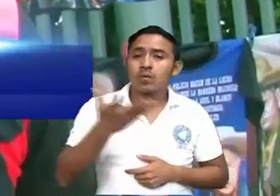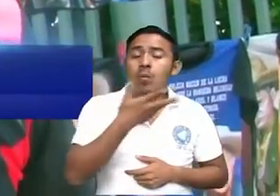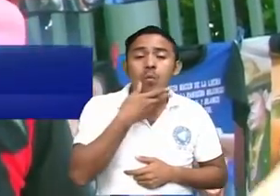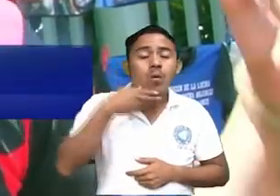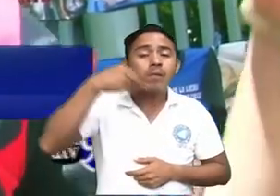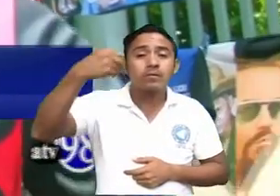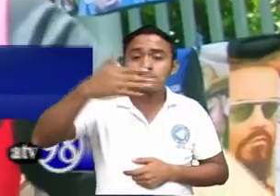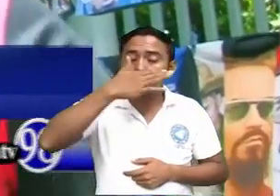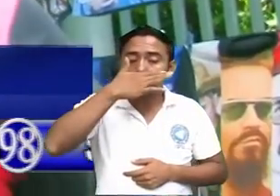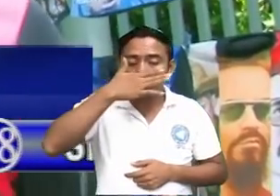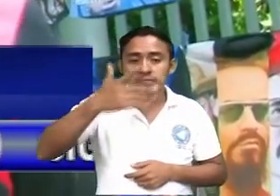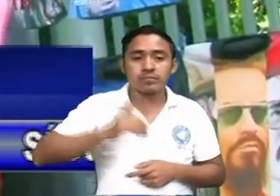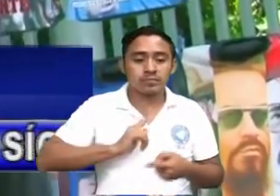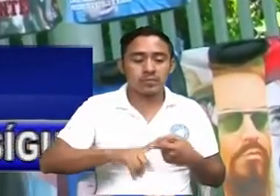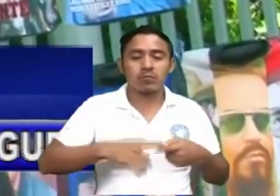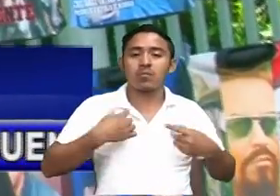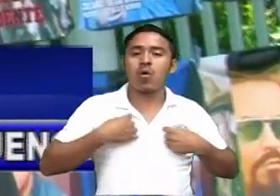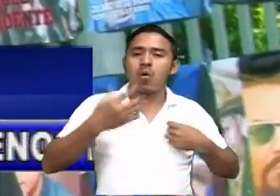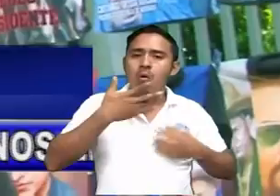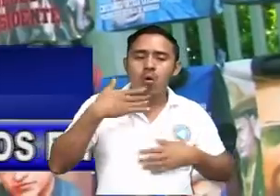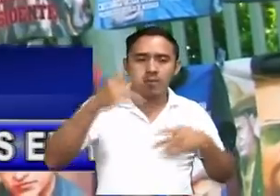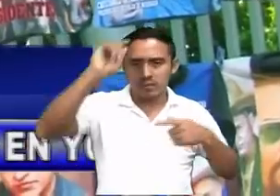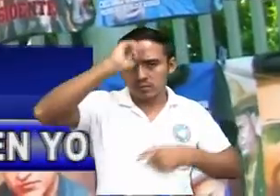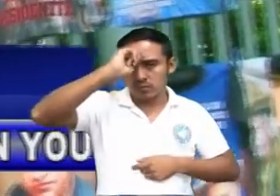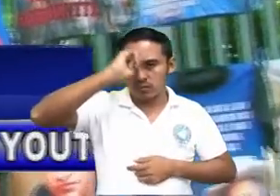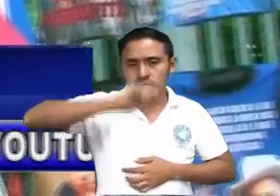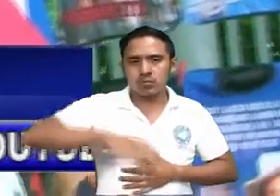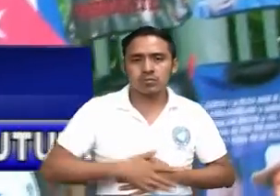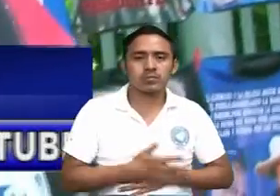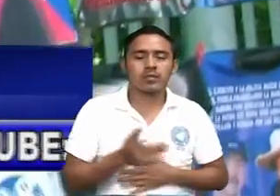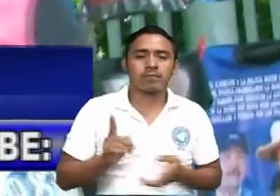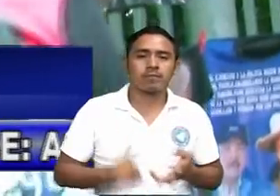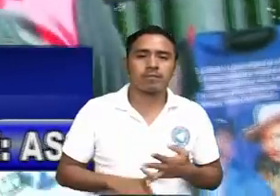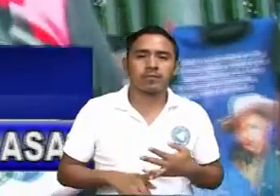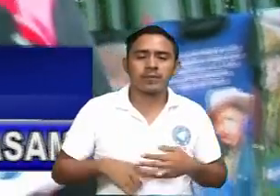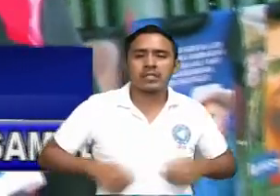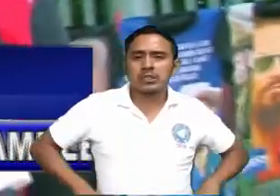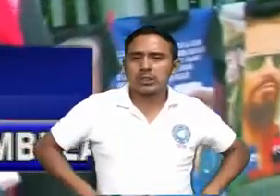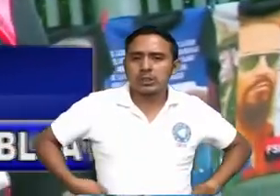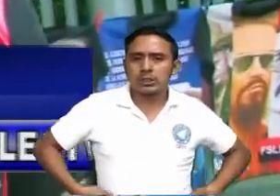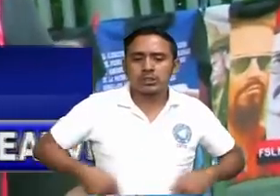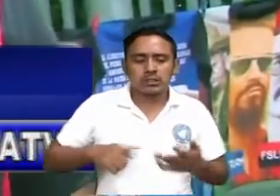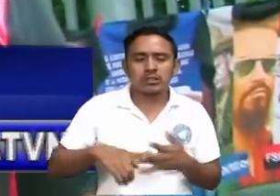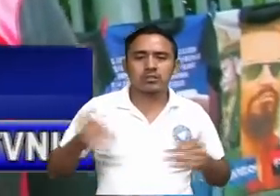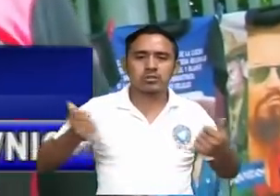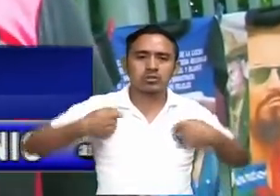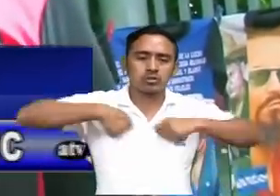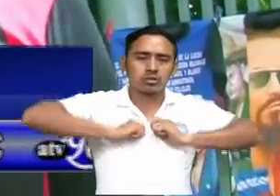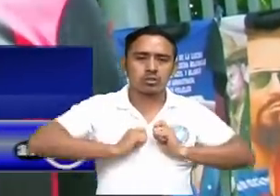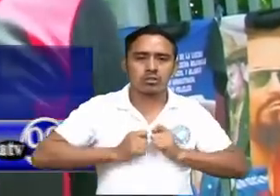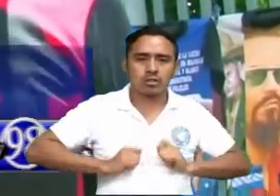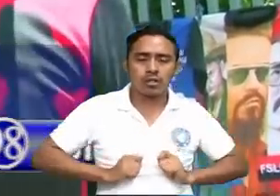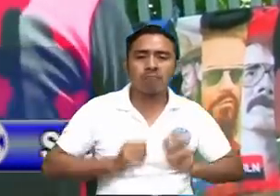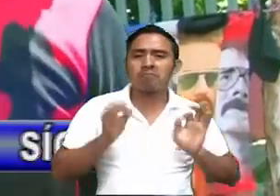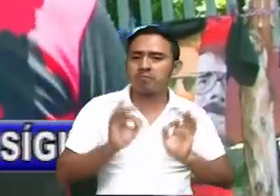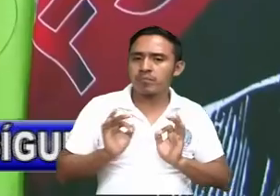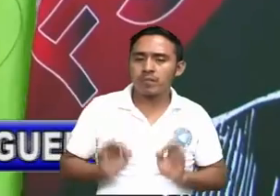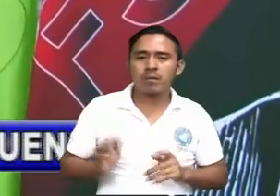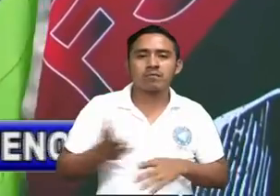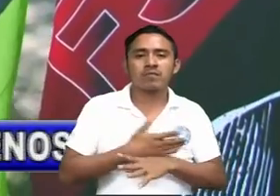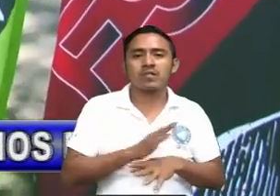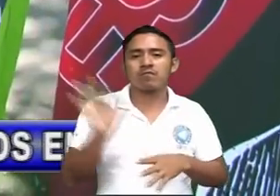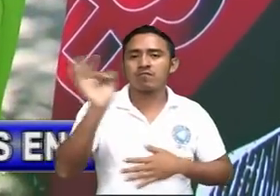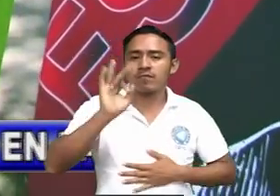dar gusto, tenemos telas juveniles, gorra, licra, vendemos también chaquetas, cualquier estilo. ¿El precio de